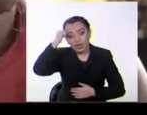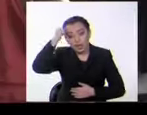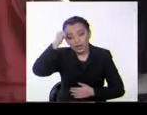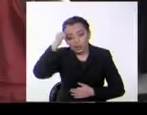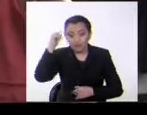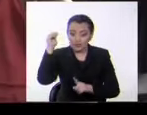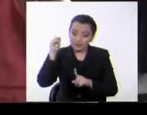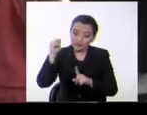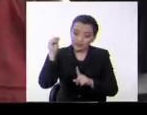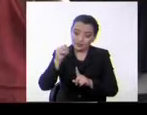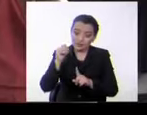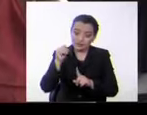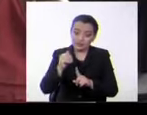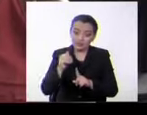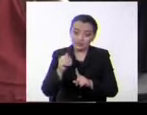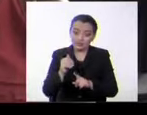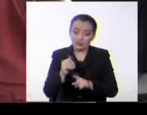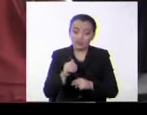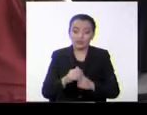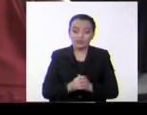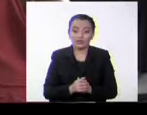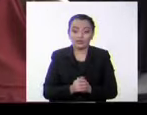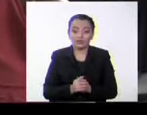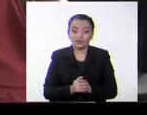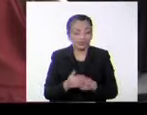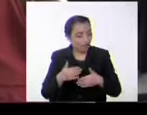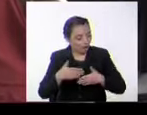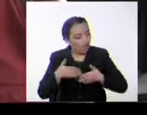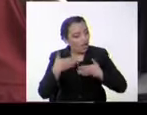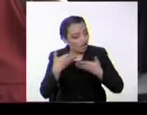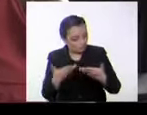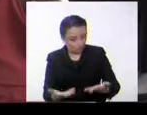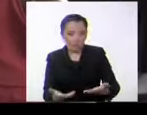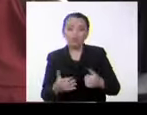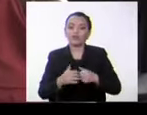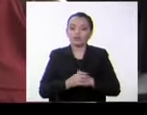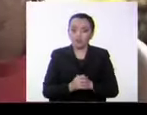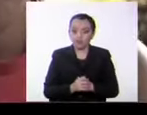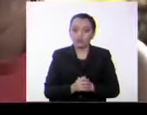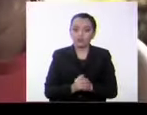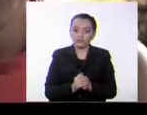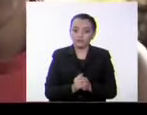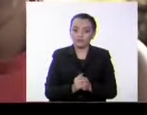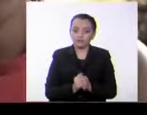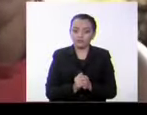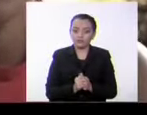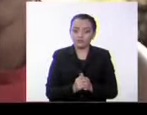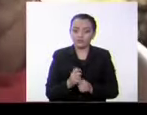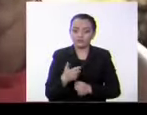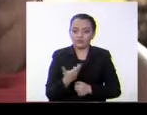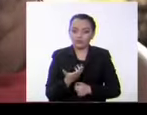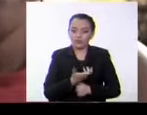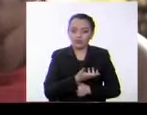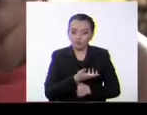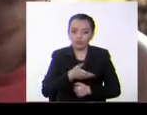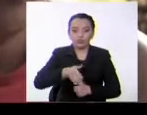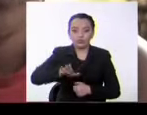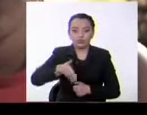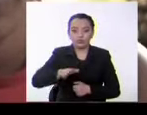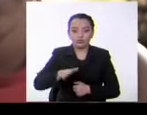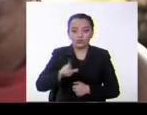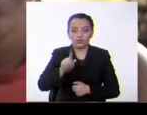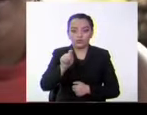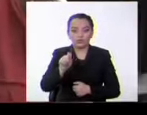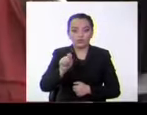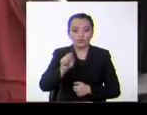enseñarles, porque estamos presos también para enseñarles, ¿verdad?, a las personas que deseen Por lo menos nosotros utilizamos el tule para